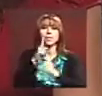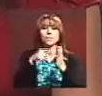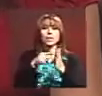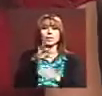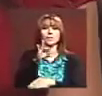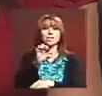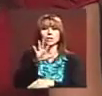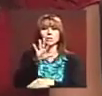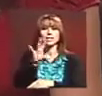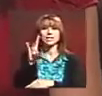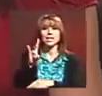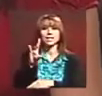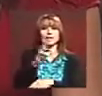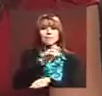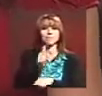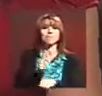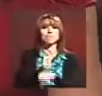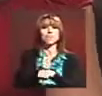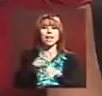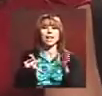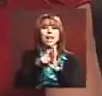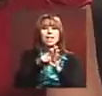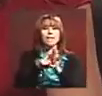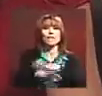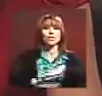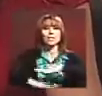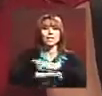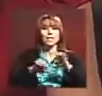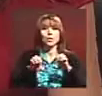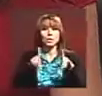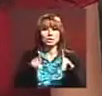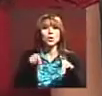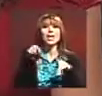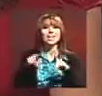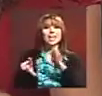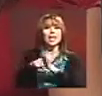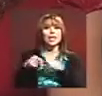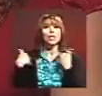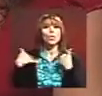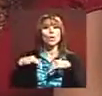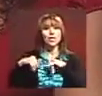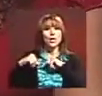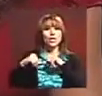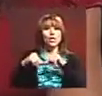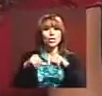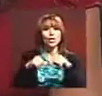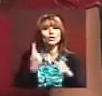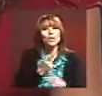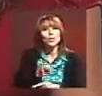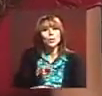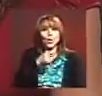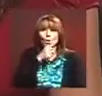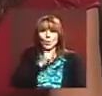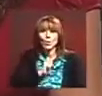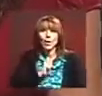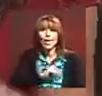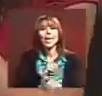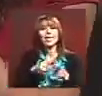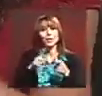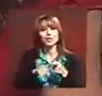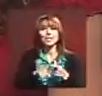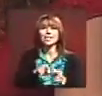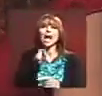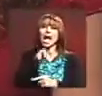Ley Fundamental de Educación. Esta ley, aunque parezca mentira, sigue vigente. Lo que pasa es que está un poco desactualizada. Entonces, ahí